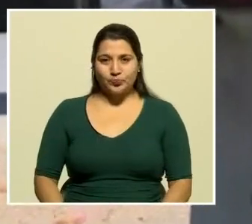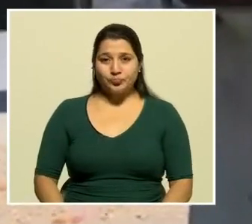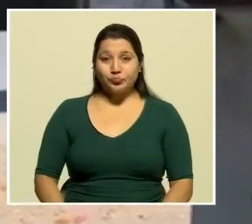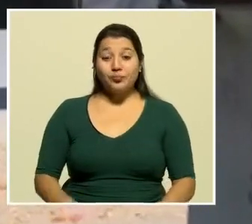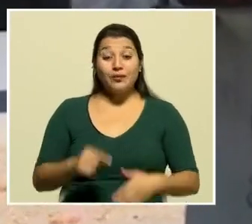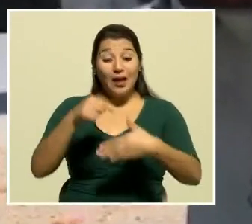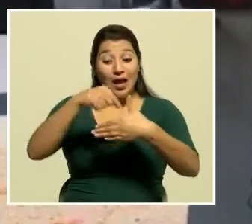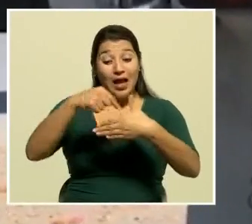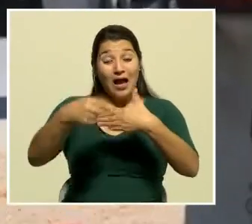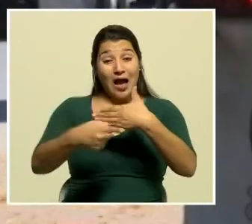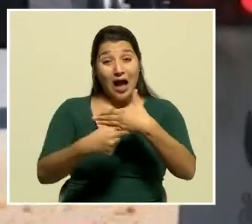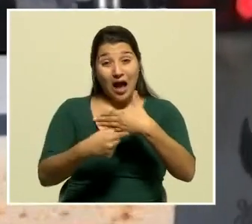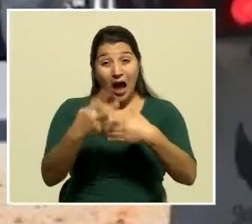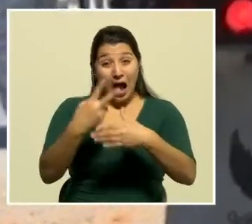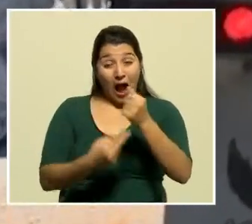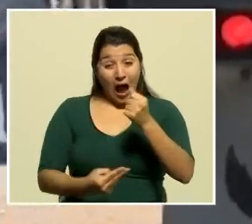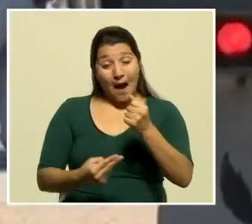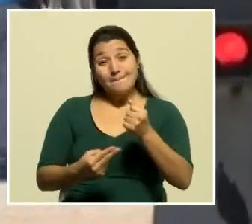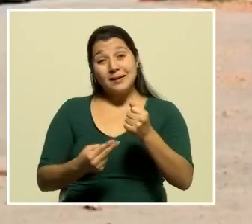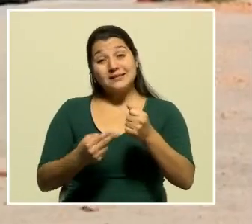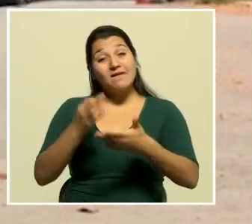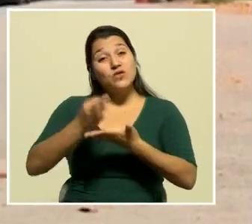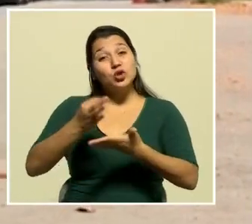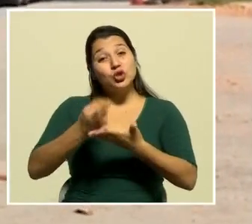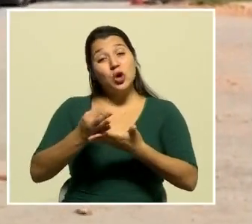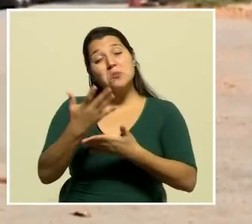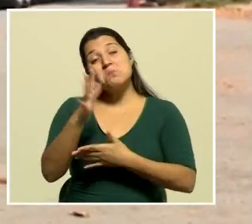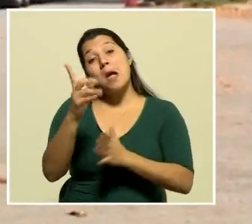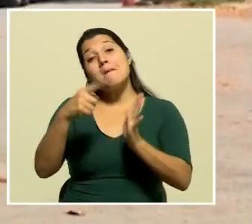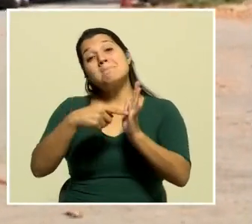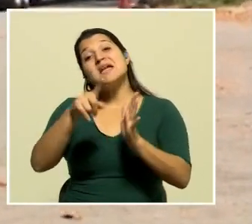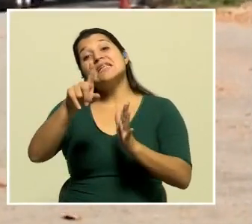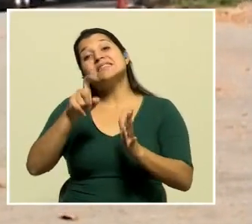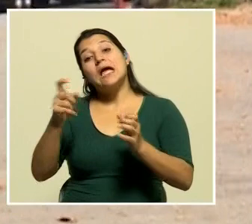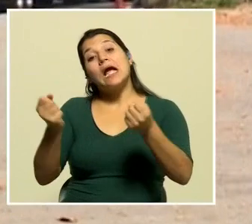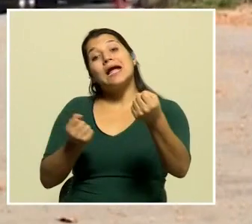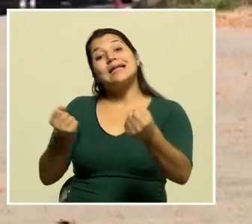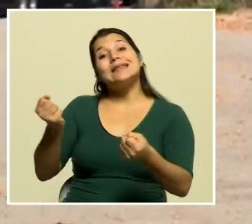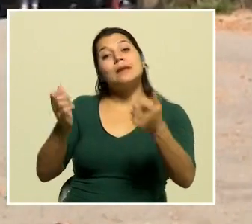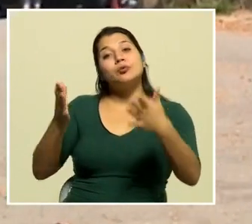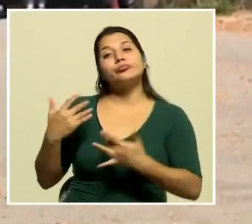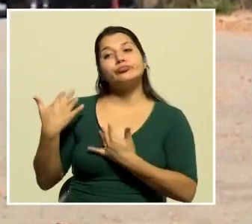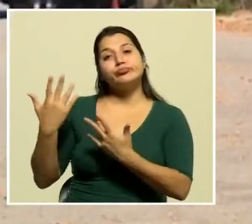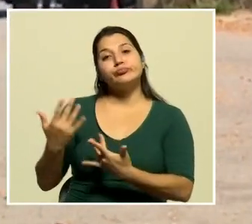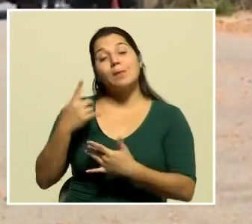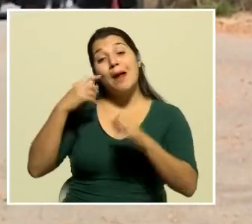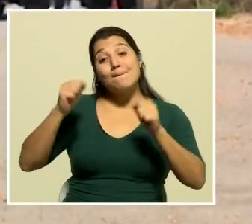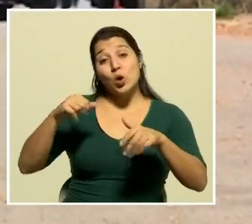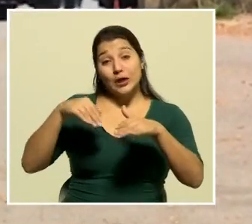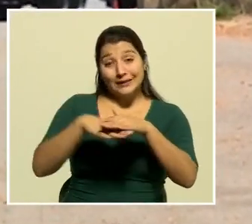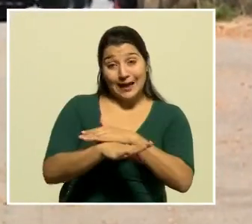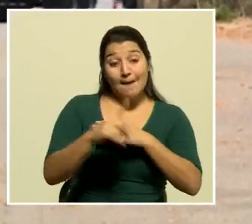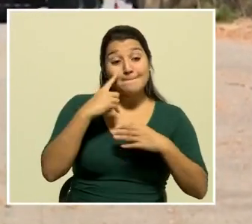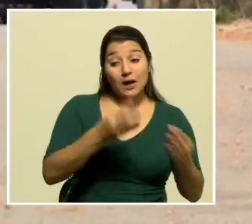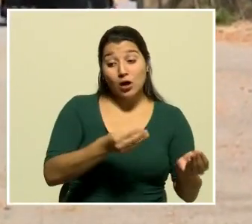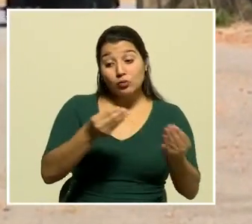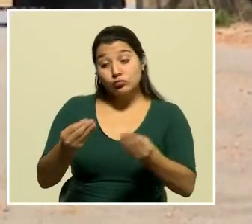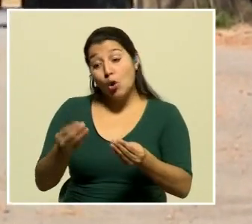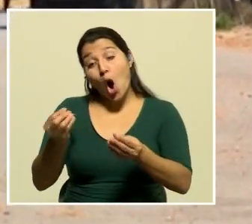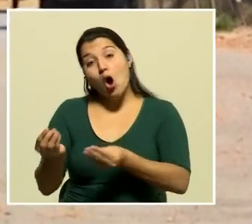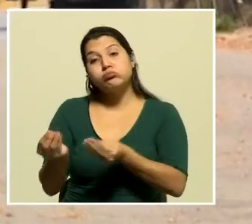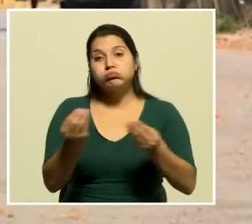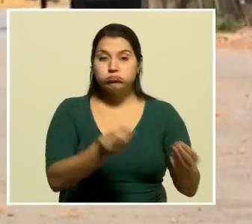ambas fronteras hay cerca de 1.100 transportistas esperando ingresar a Costa Rica, ya sea para cargar o descargar mercancía